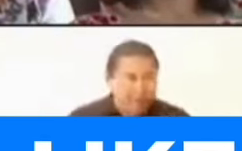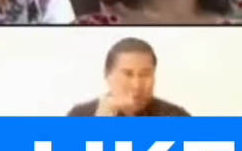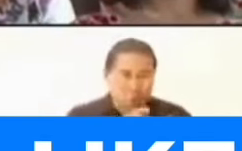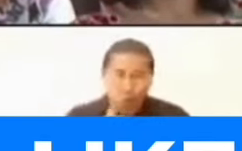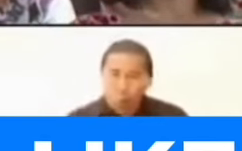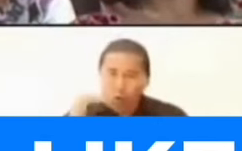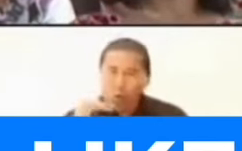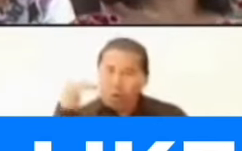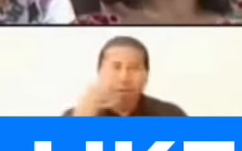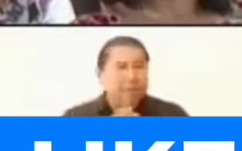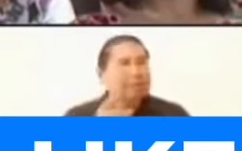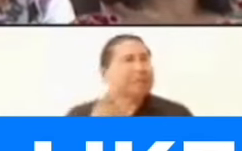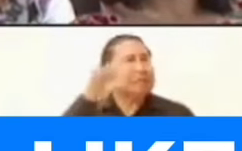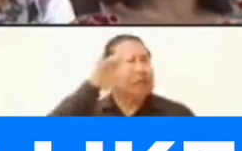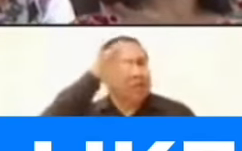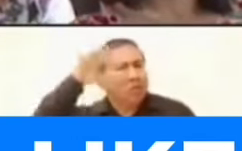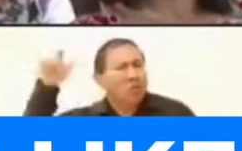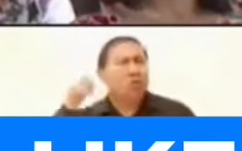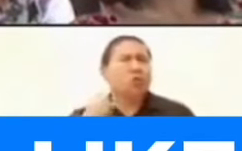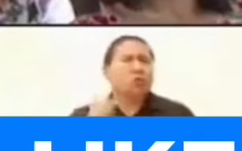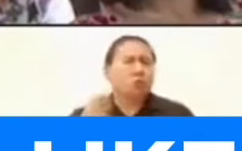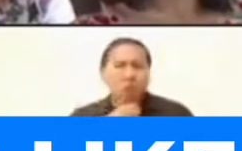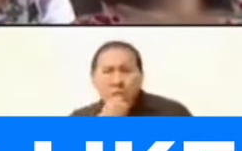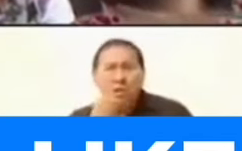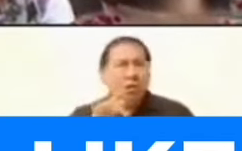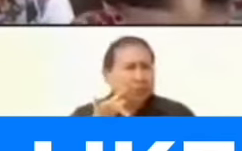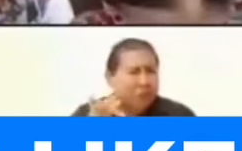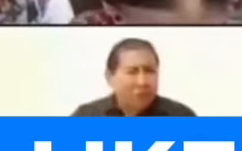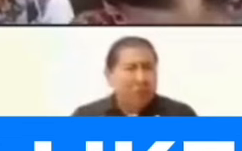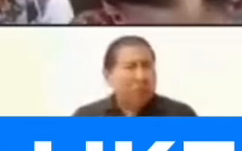se le da los adultos mayores en nuestro